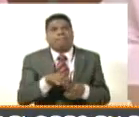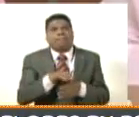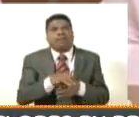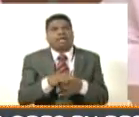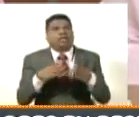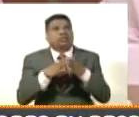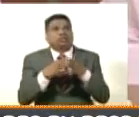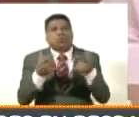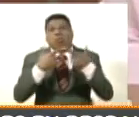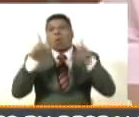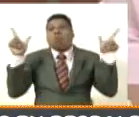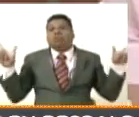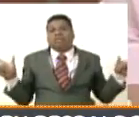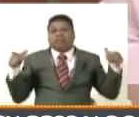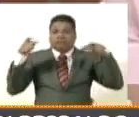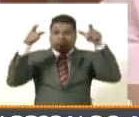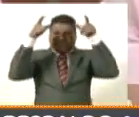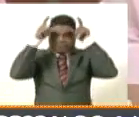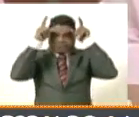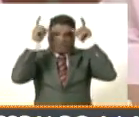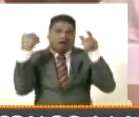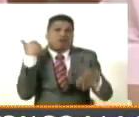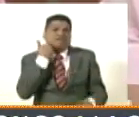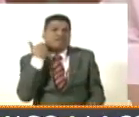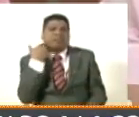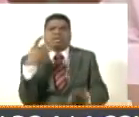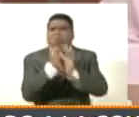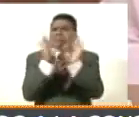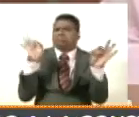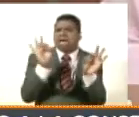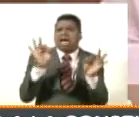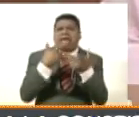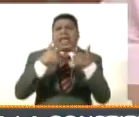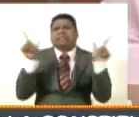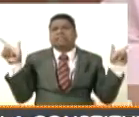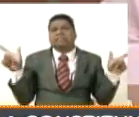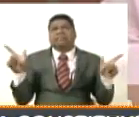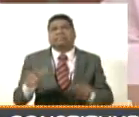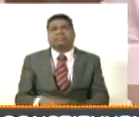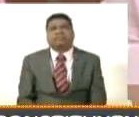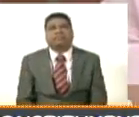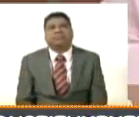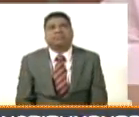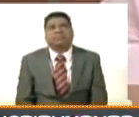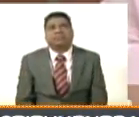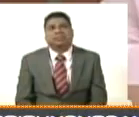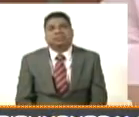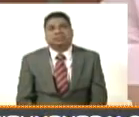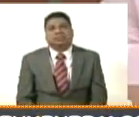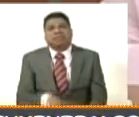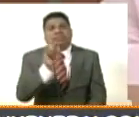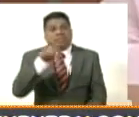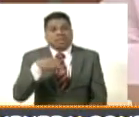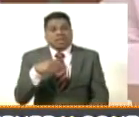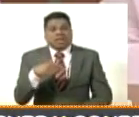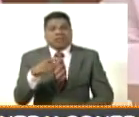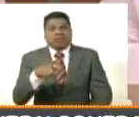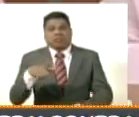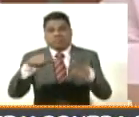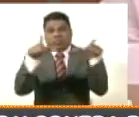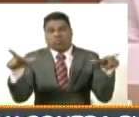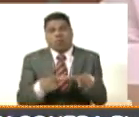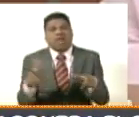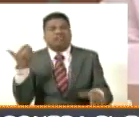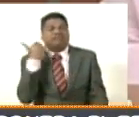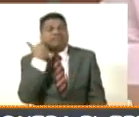como territorio libre de aftosa, para dejar a Venezuela como territorio libre de fiebre equina, para dejar a